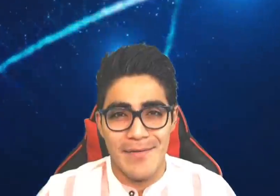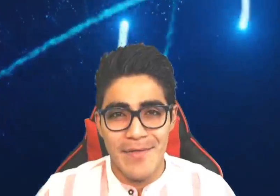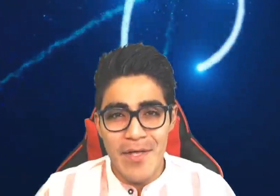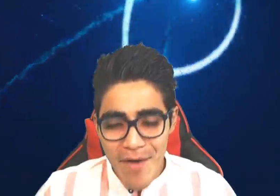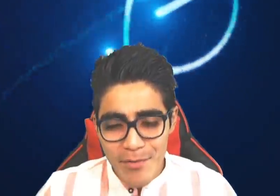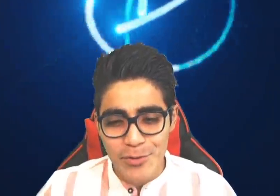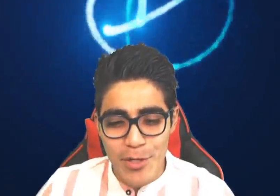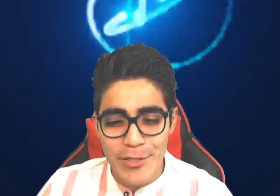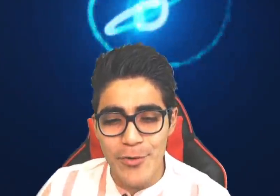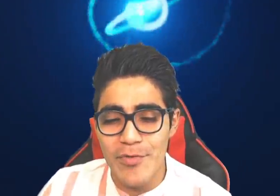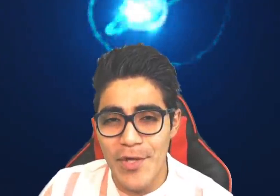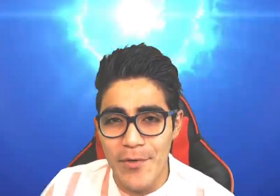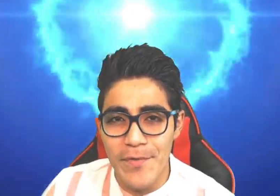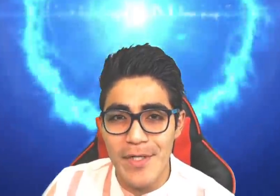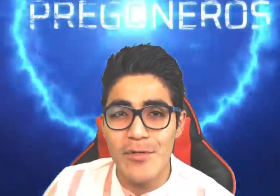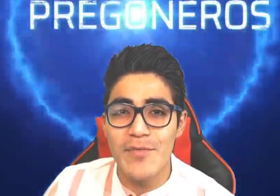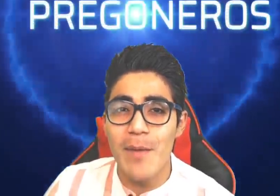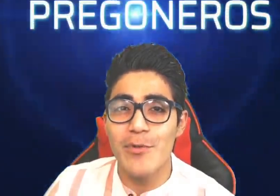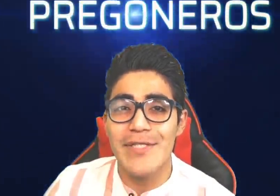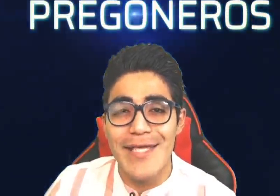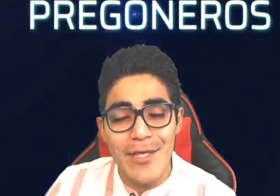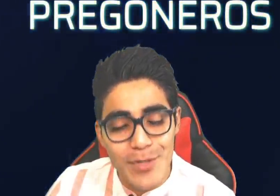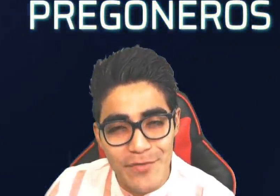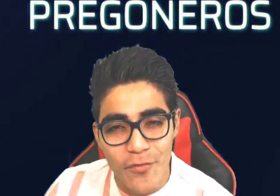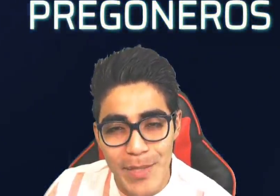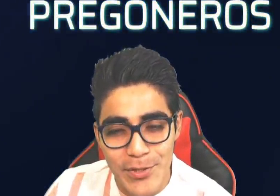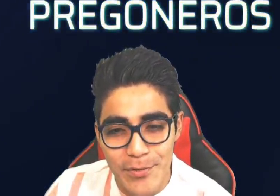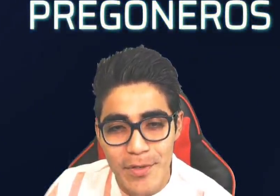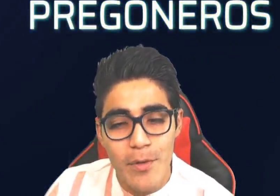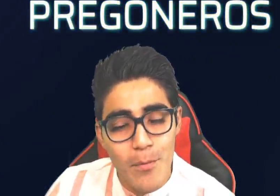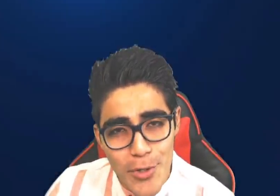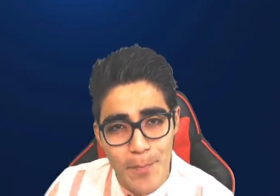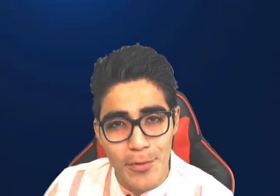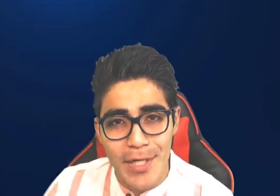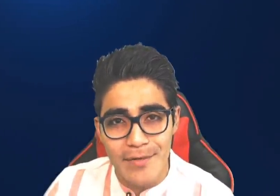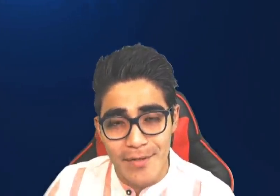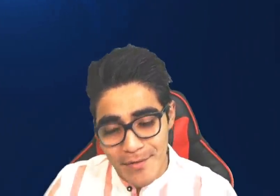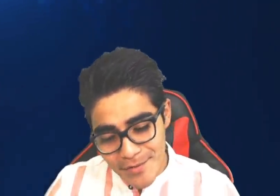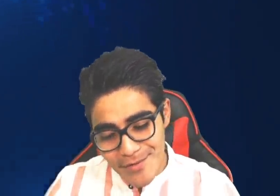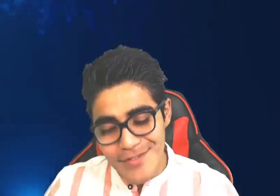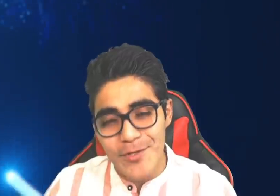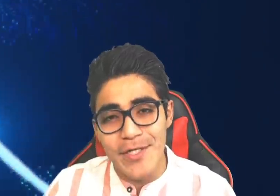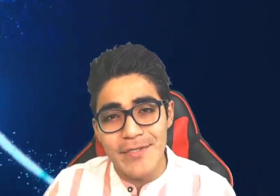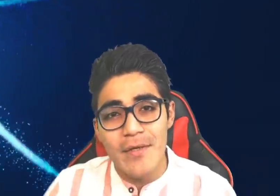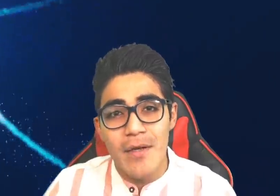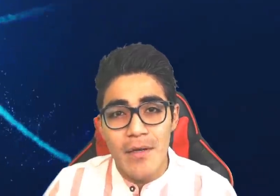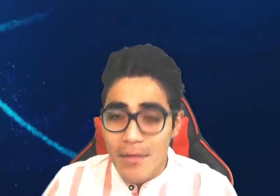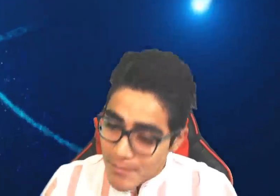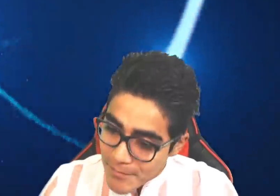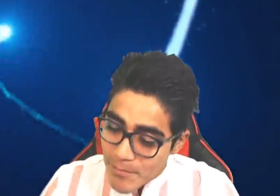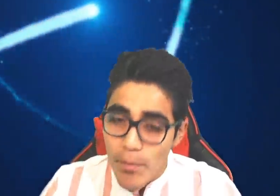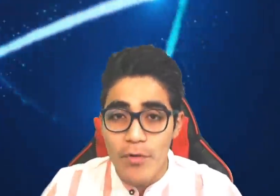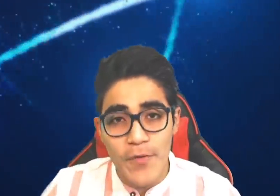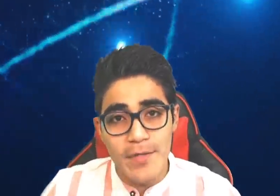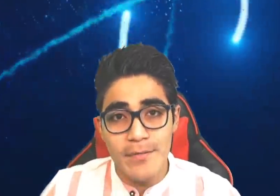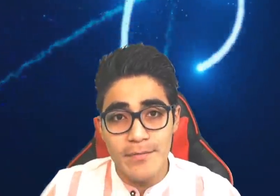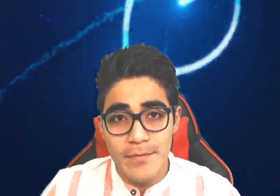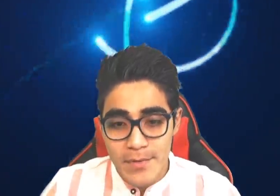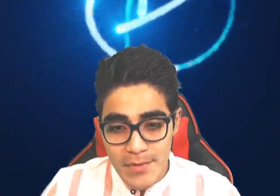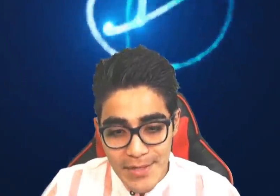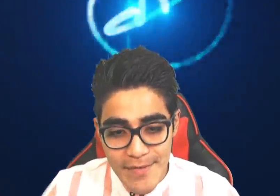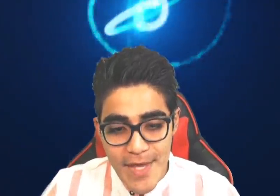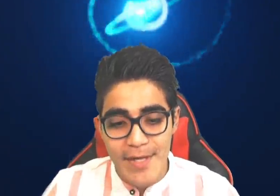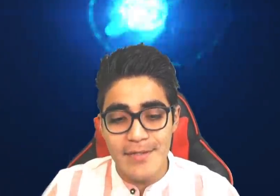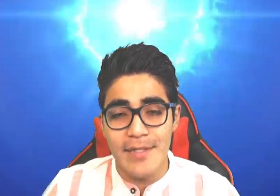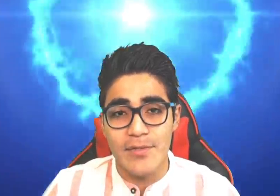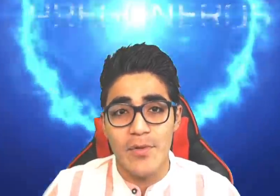PAN. Vámonos con el intro del video y nos vamos de lleno a esta información muy importante. Y señores, por fin